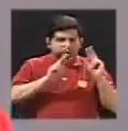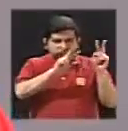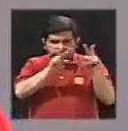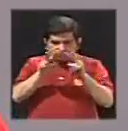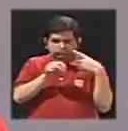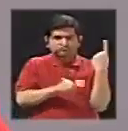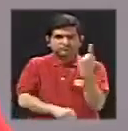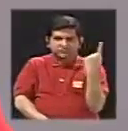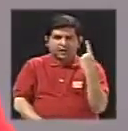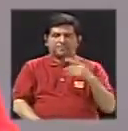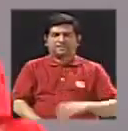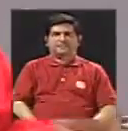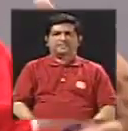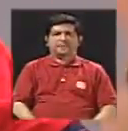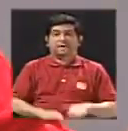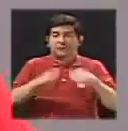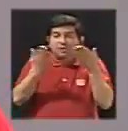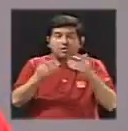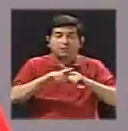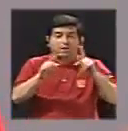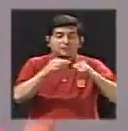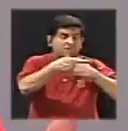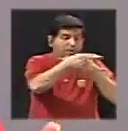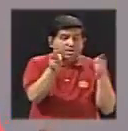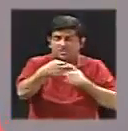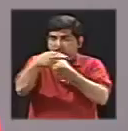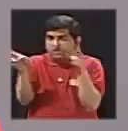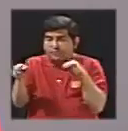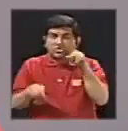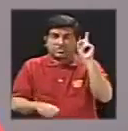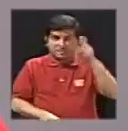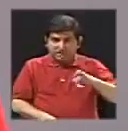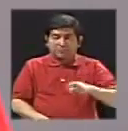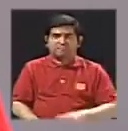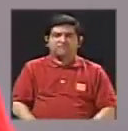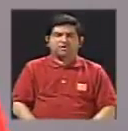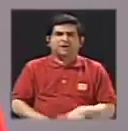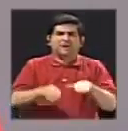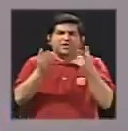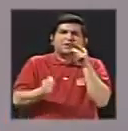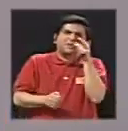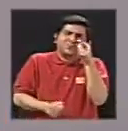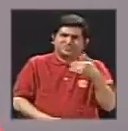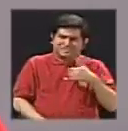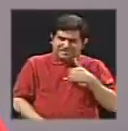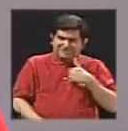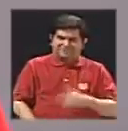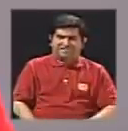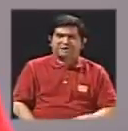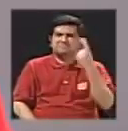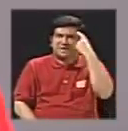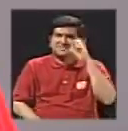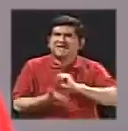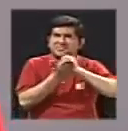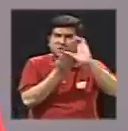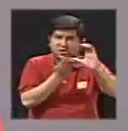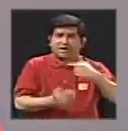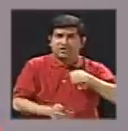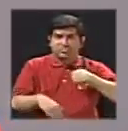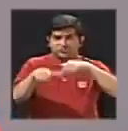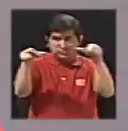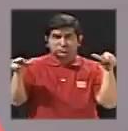monitoreando siempre a través de las regionales. Así es como debería ser. ¿Cómo es posible que usted, por ejemplo, en San Carlos, que es de donde soy